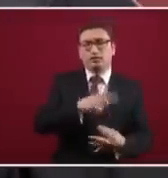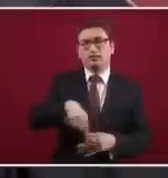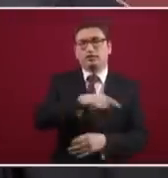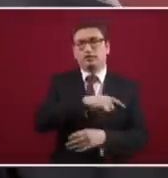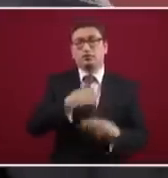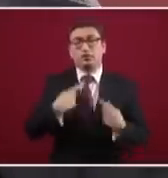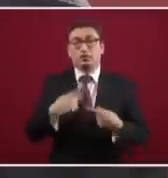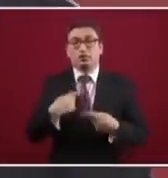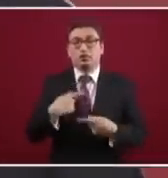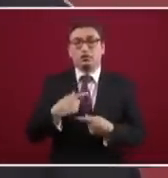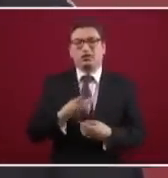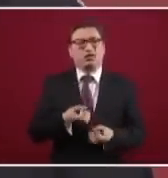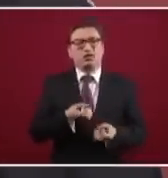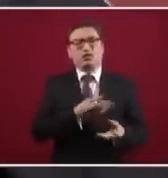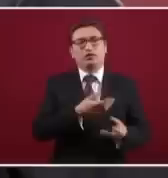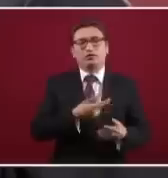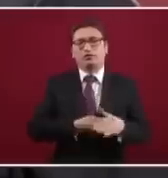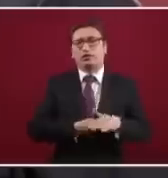y dejaba de cantar el gallo.